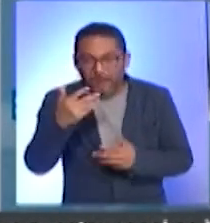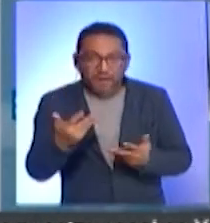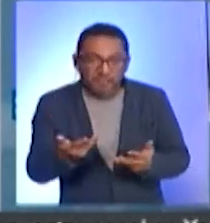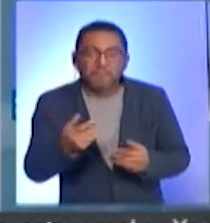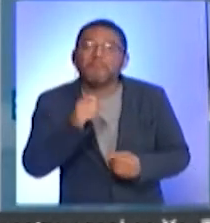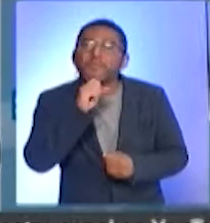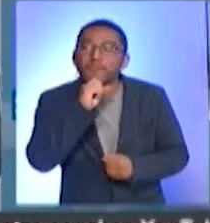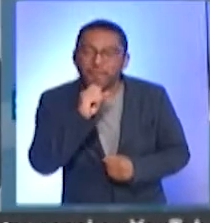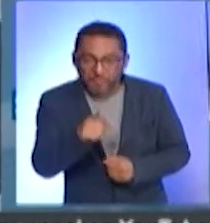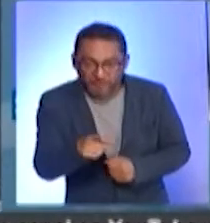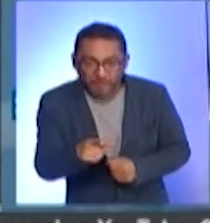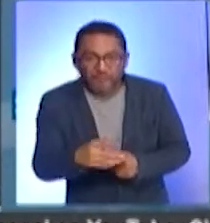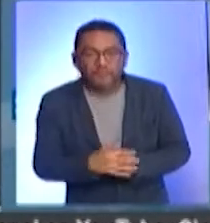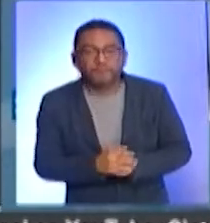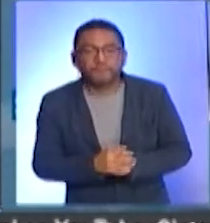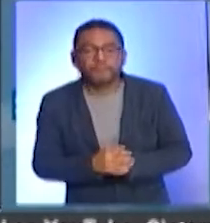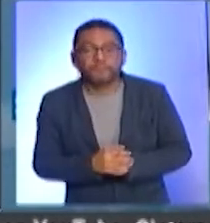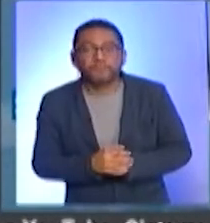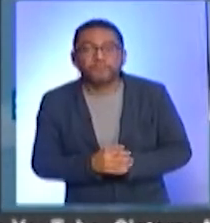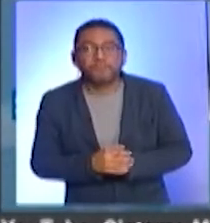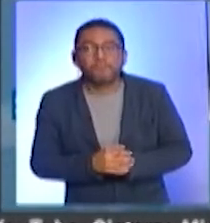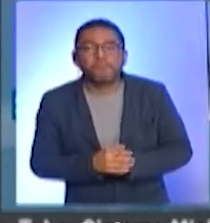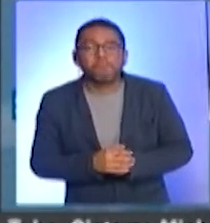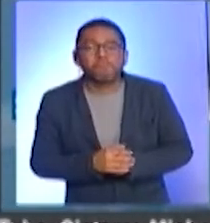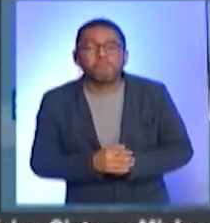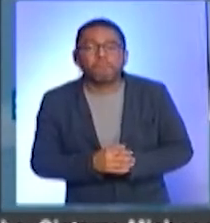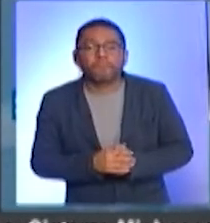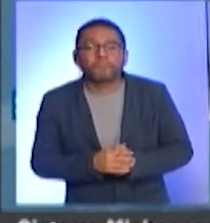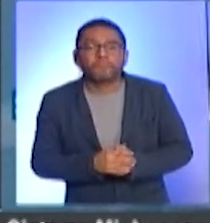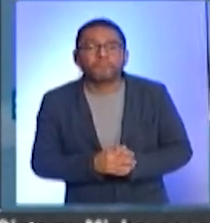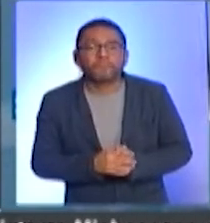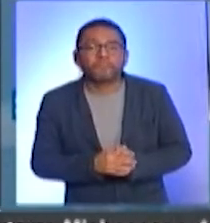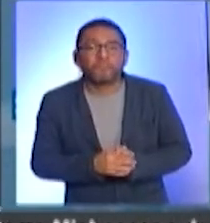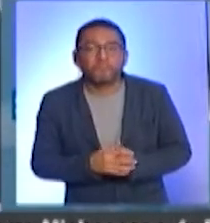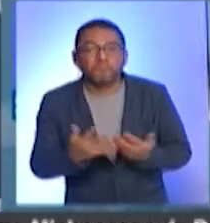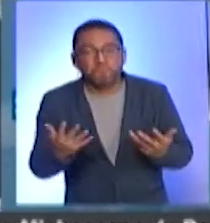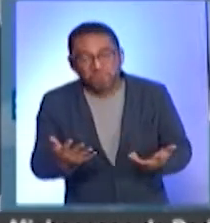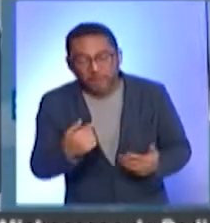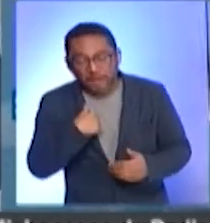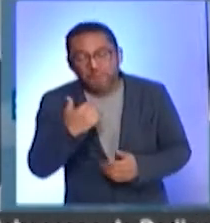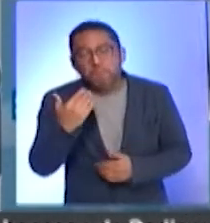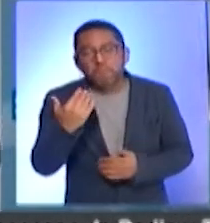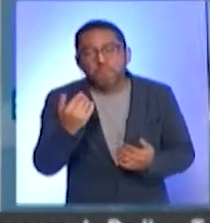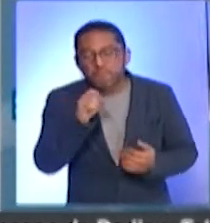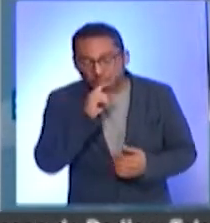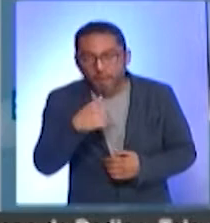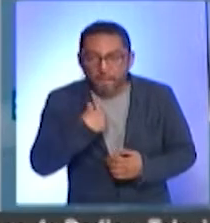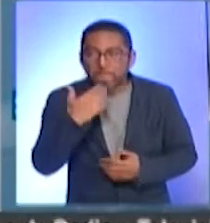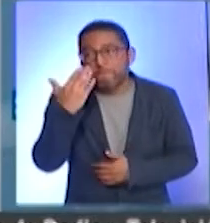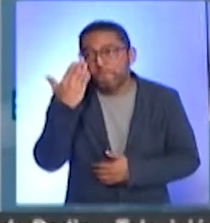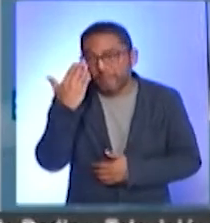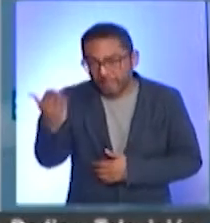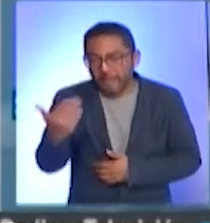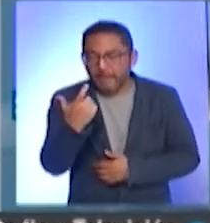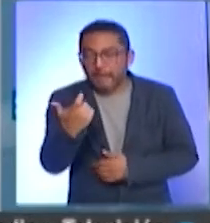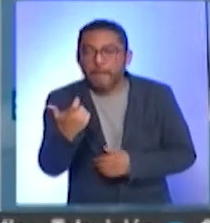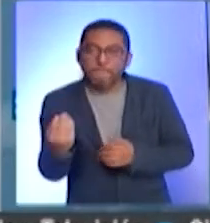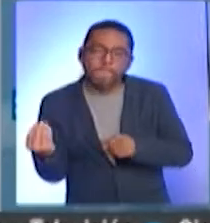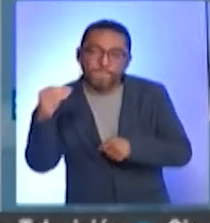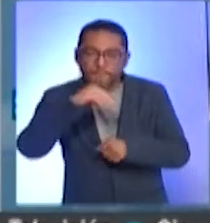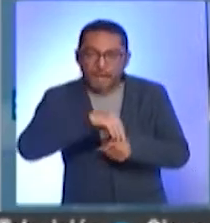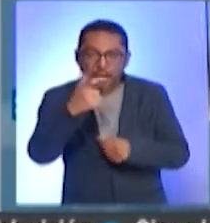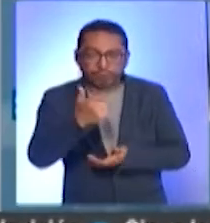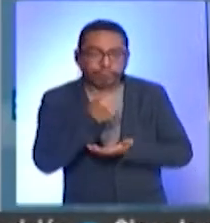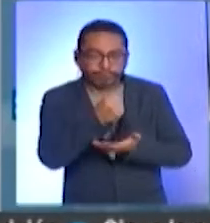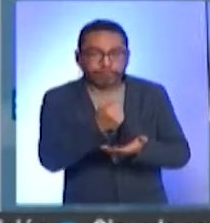también incluso el poder necesita el más bien el solicitar recursos extraordinarios para